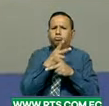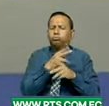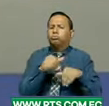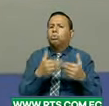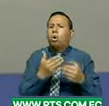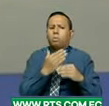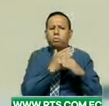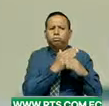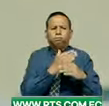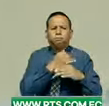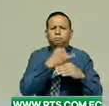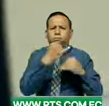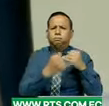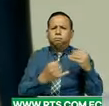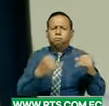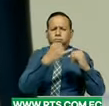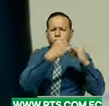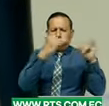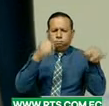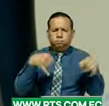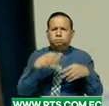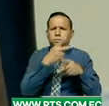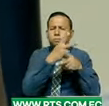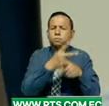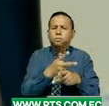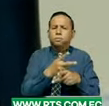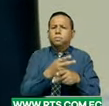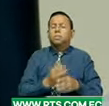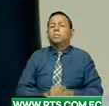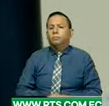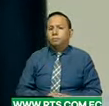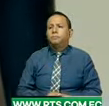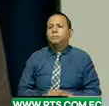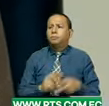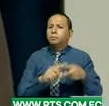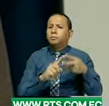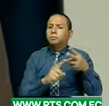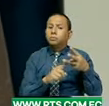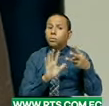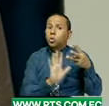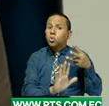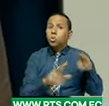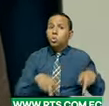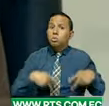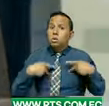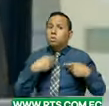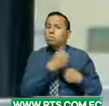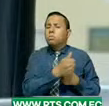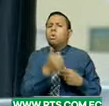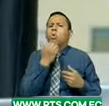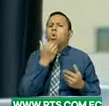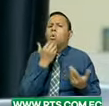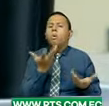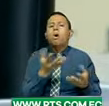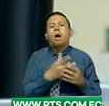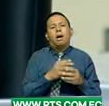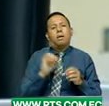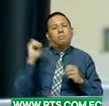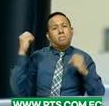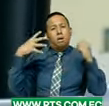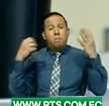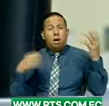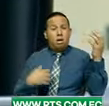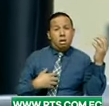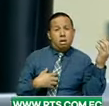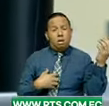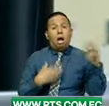más brotes. Sí, son habitantes, son colonos. ¿Y cómo se contagiaron? En una discoteca. 2 de ellos estuvieron vacunados con